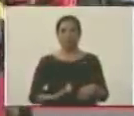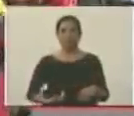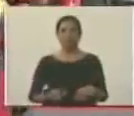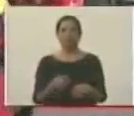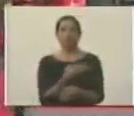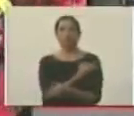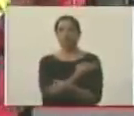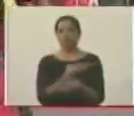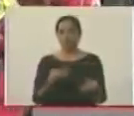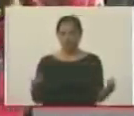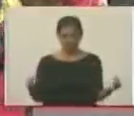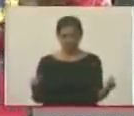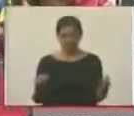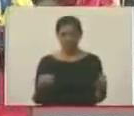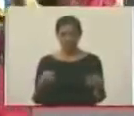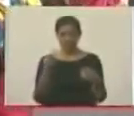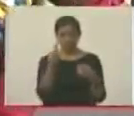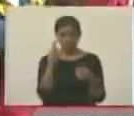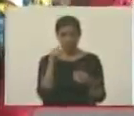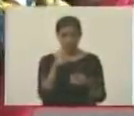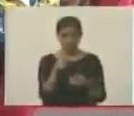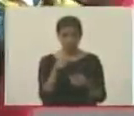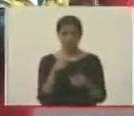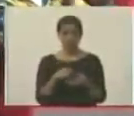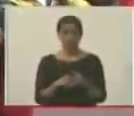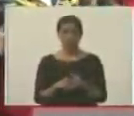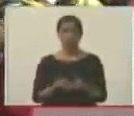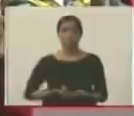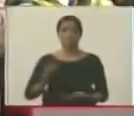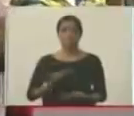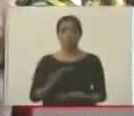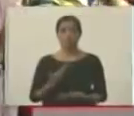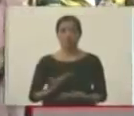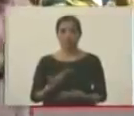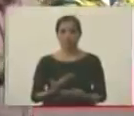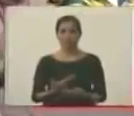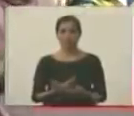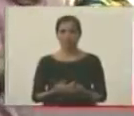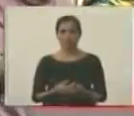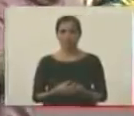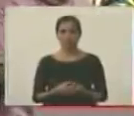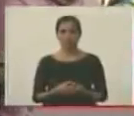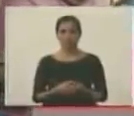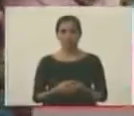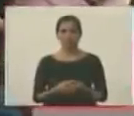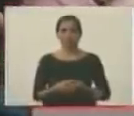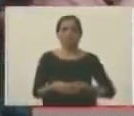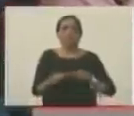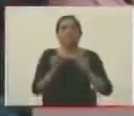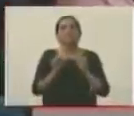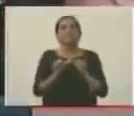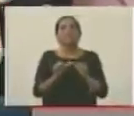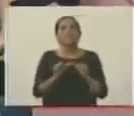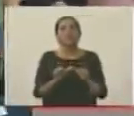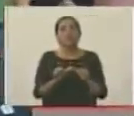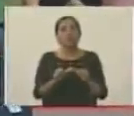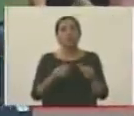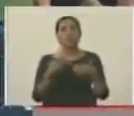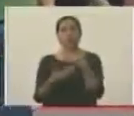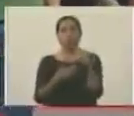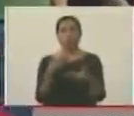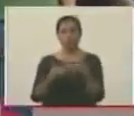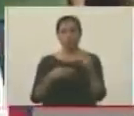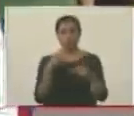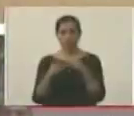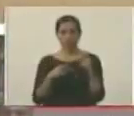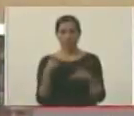Correcto. Fíjate tú, qué importante seguir en el proceso productivo, que